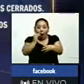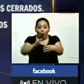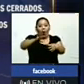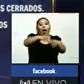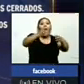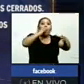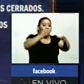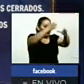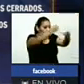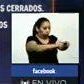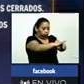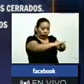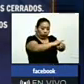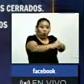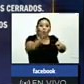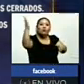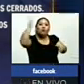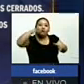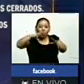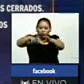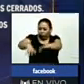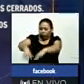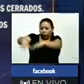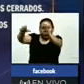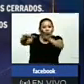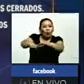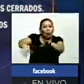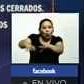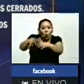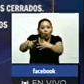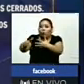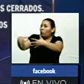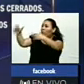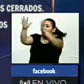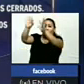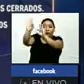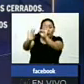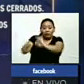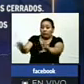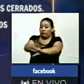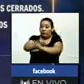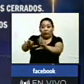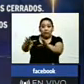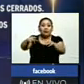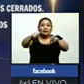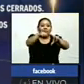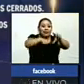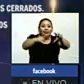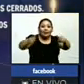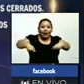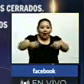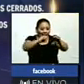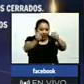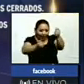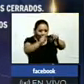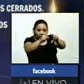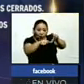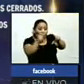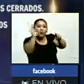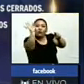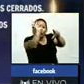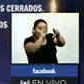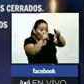recipientes con agua, eliminar la basura acumulada en patios y áreas al aire libre, eliminar llantas o almacenamientos de